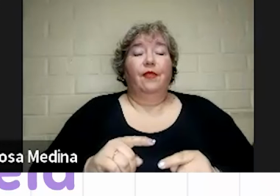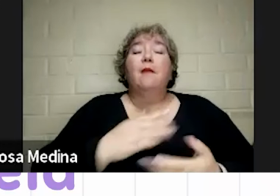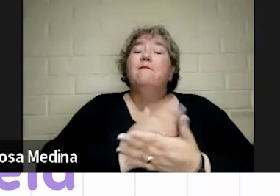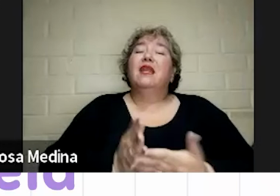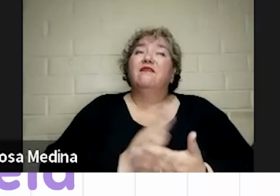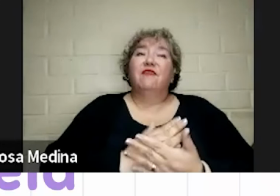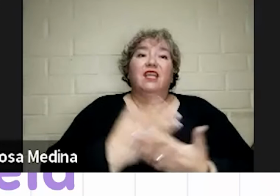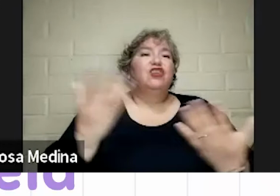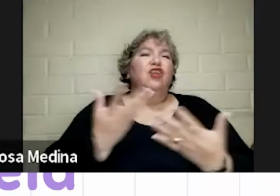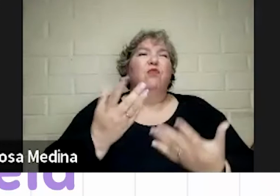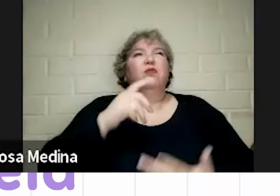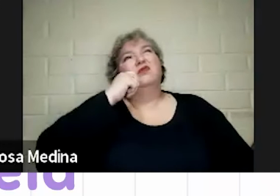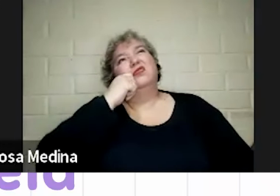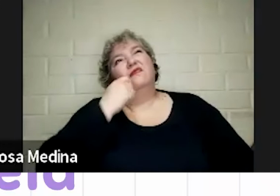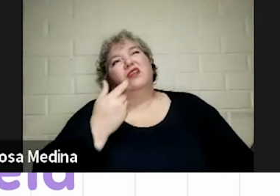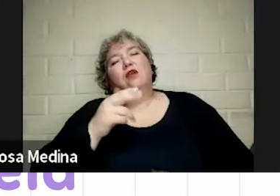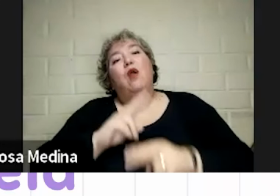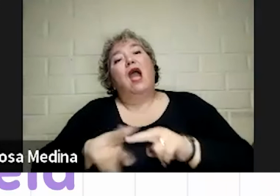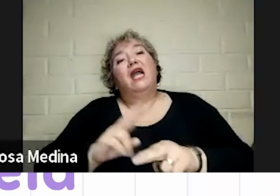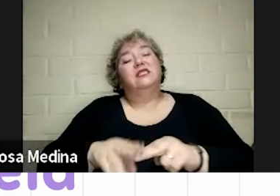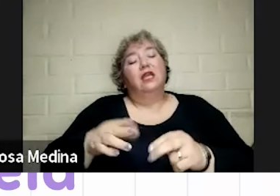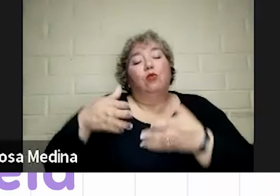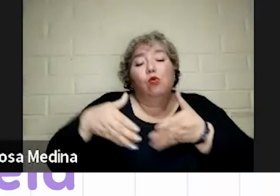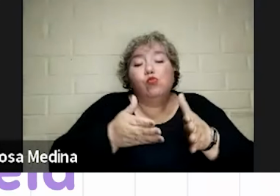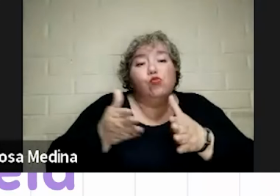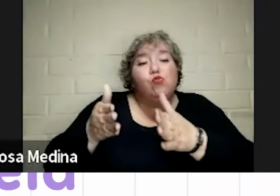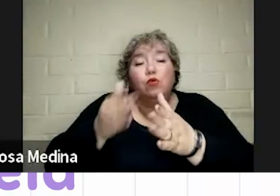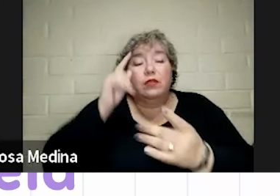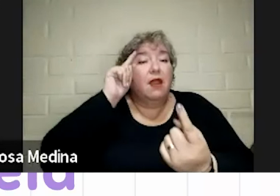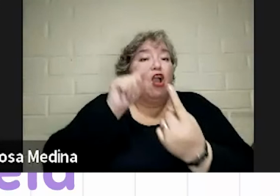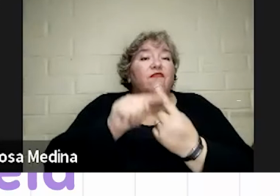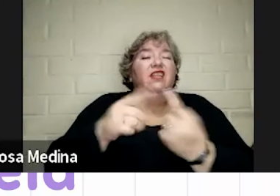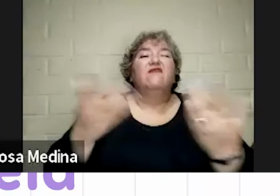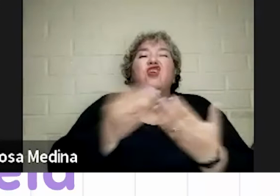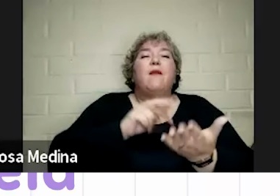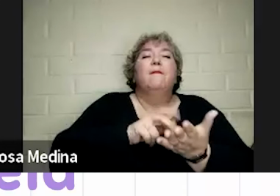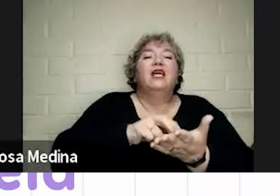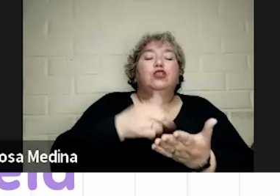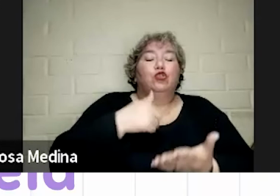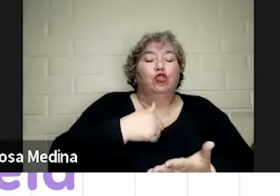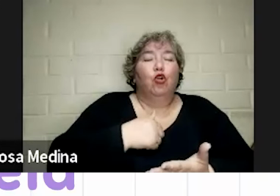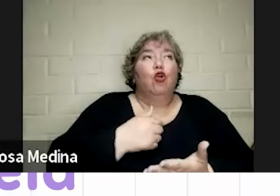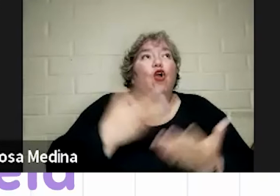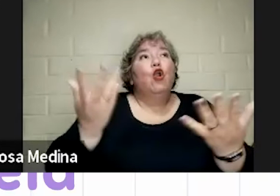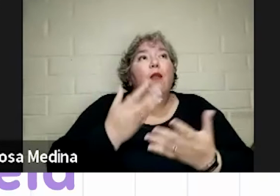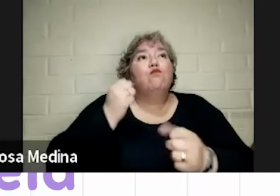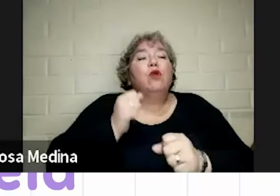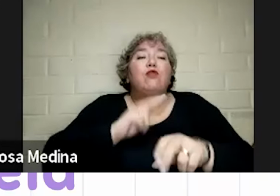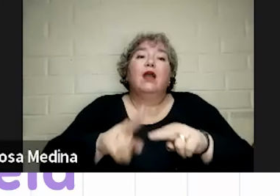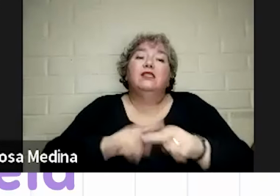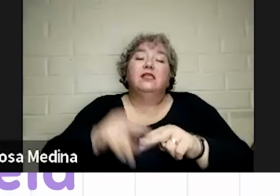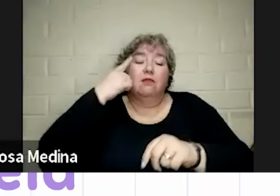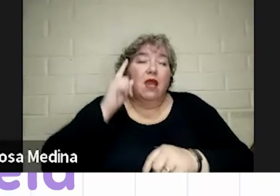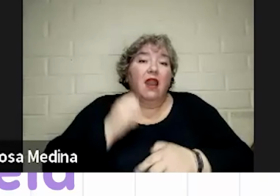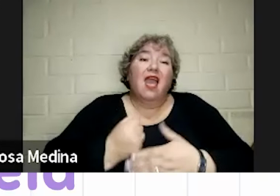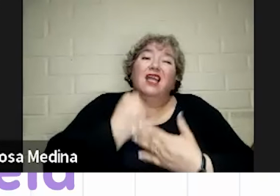en definición fácil, sería crear una ruta para llegar al objetivo. ¿Qué pasos debo seguir? ¿Ya? ¿Y qué podemos hacer para ayudar a los niños